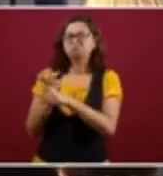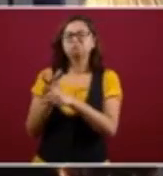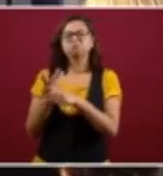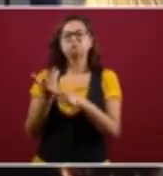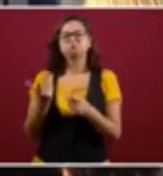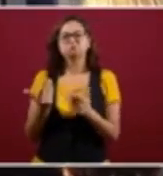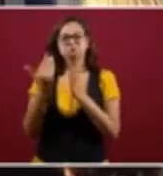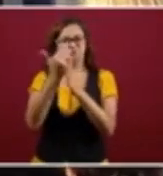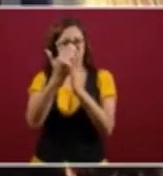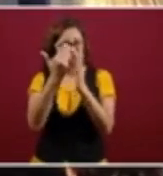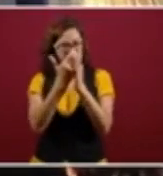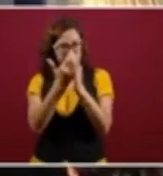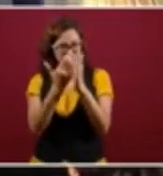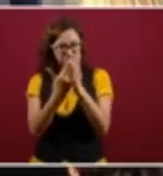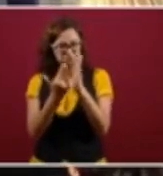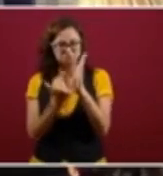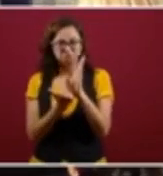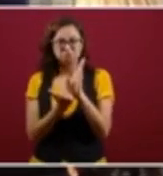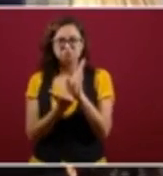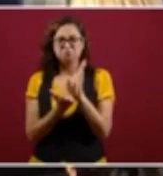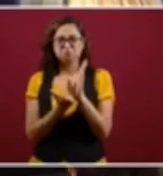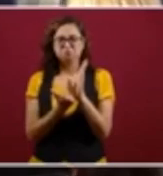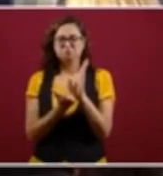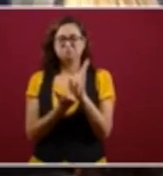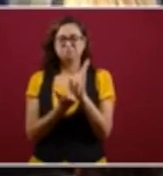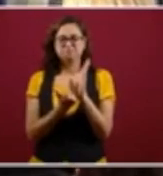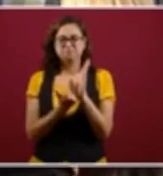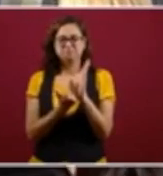guardadas las proporciones, además,